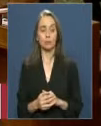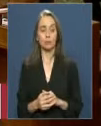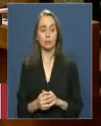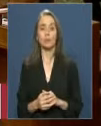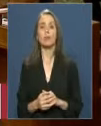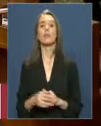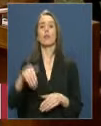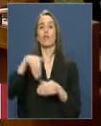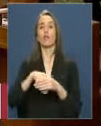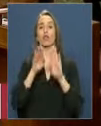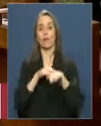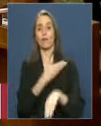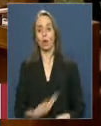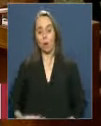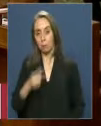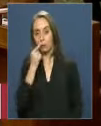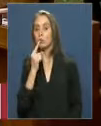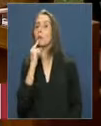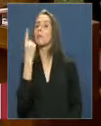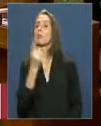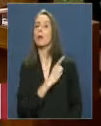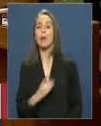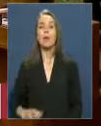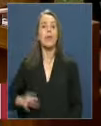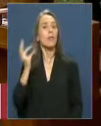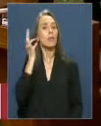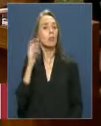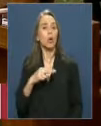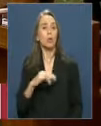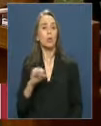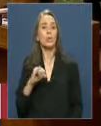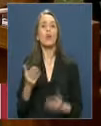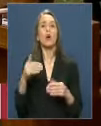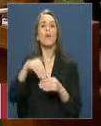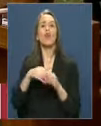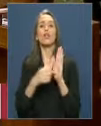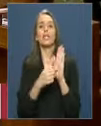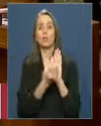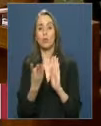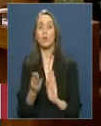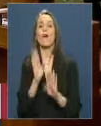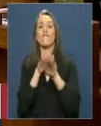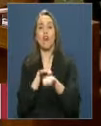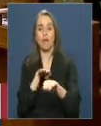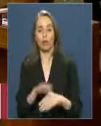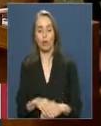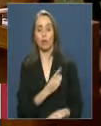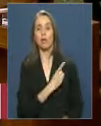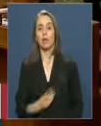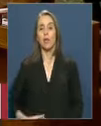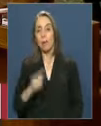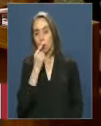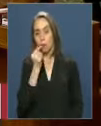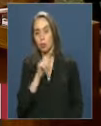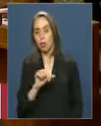A favor, presidente. Diputada Paulina Núñez, ¿cómo vota en este numeral? A favor. Y diputado Raúl